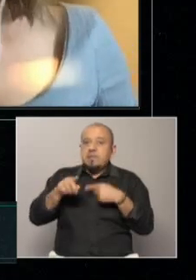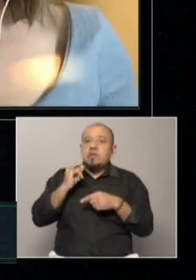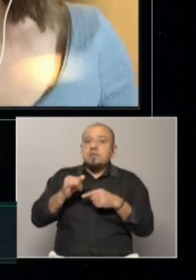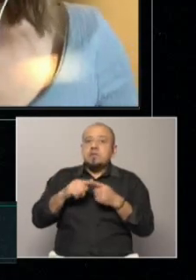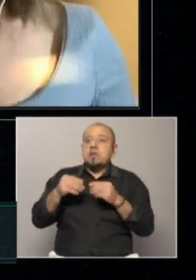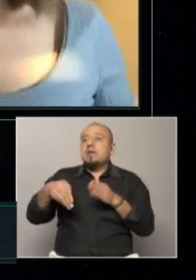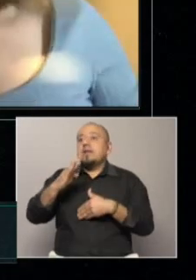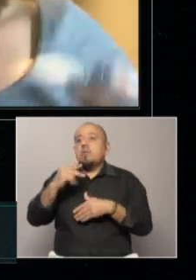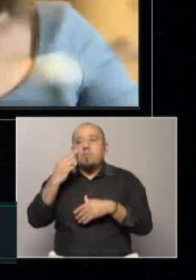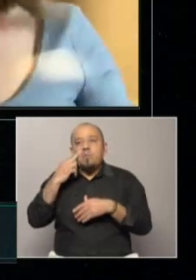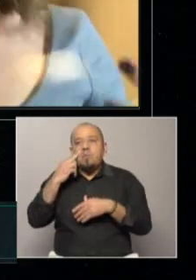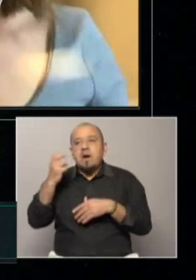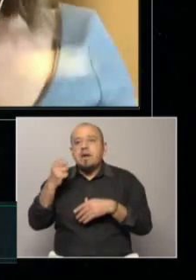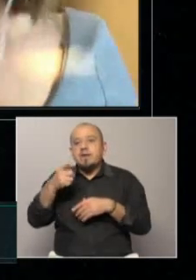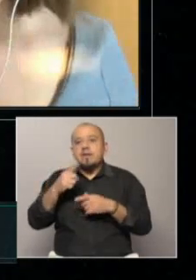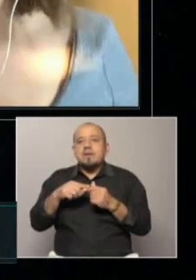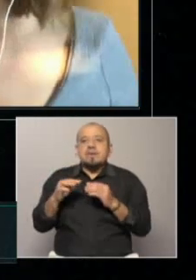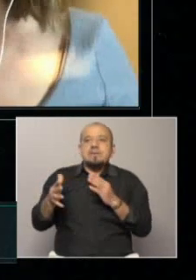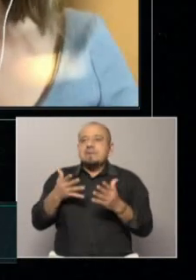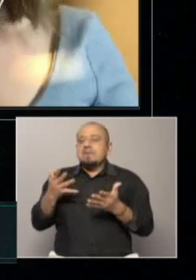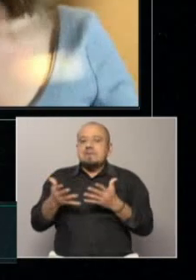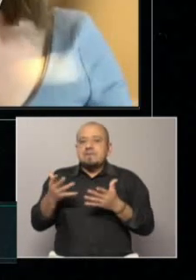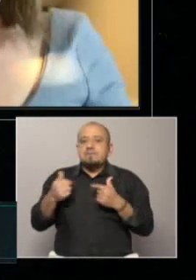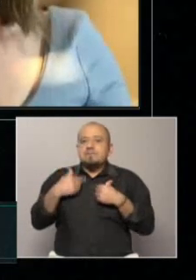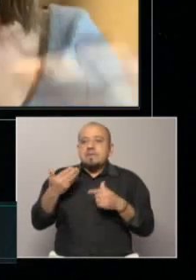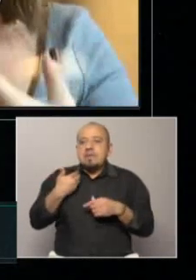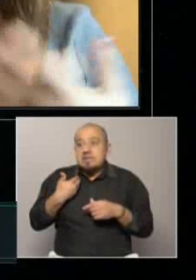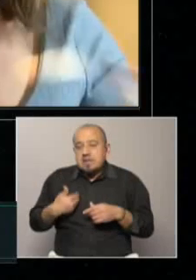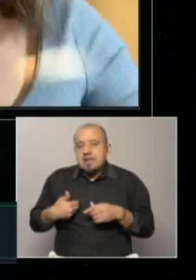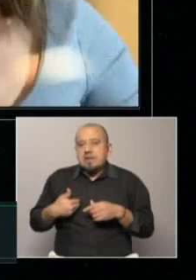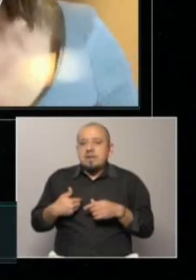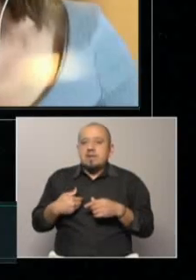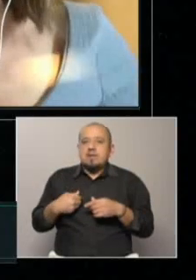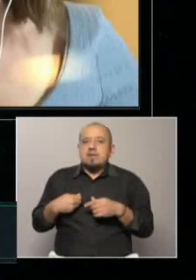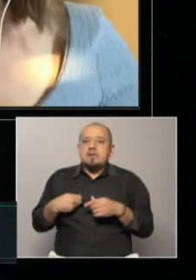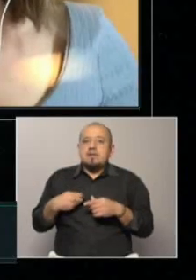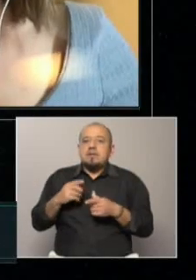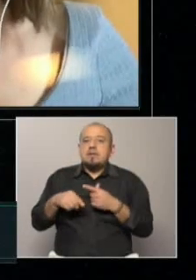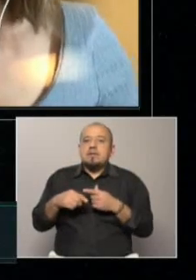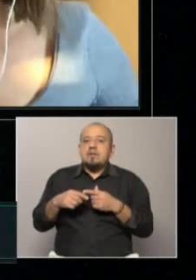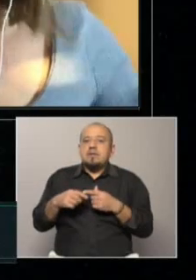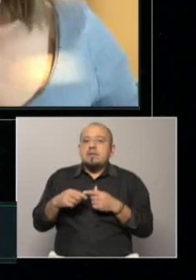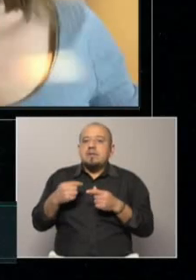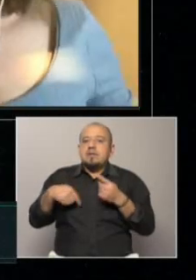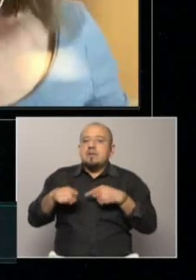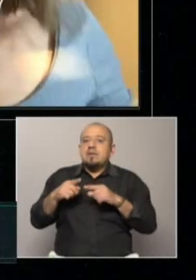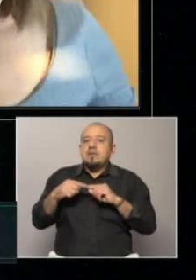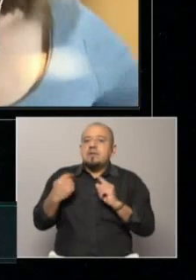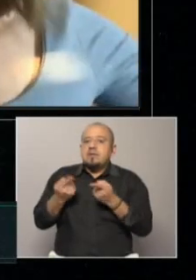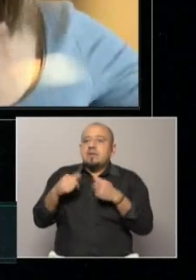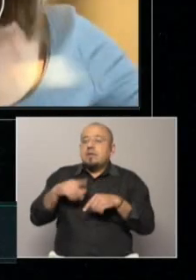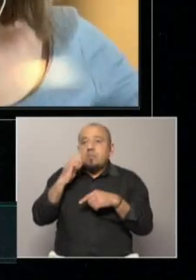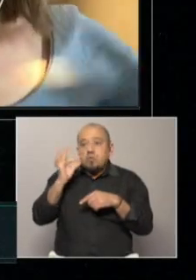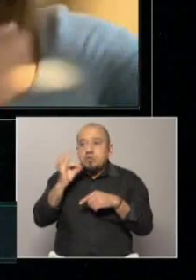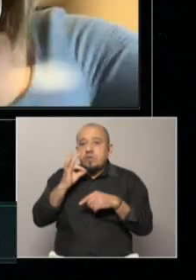salir a un bar, que si querés es lo que más se extraña para uh-huh. alguien que pertenece a un estrato como el mío, que tengo